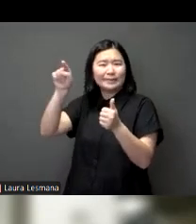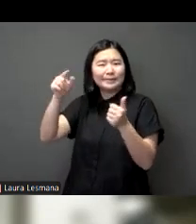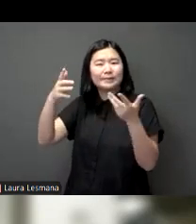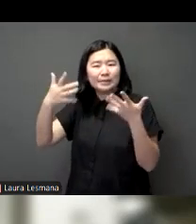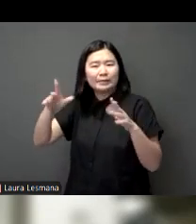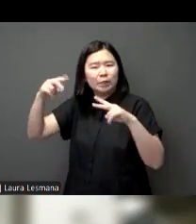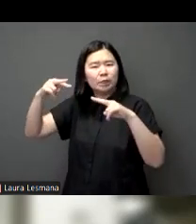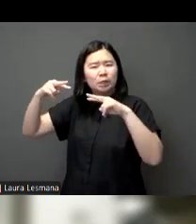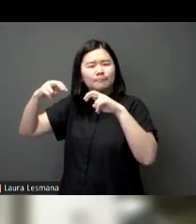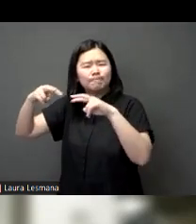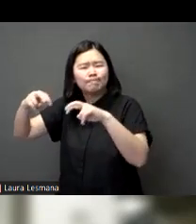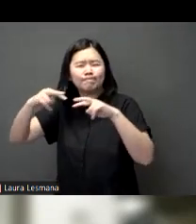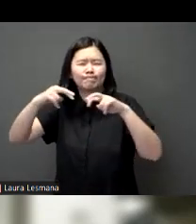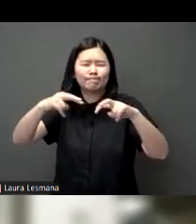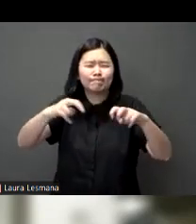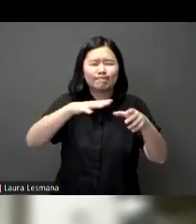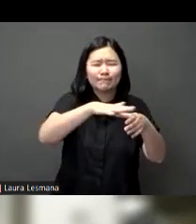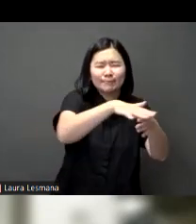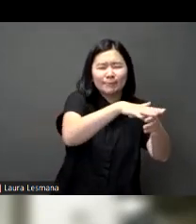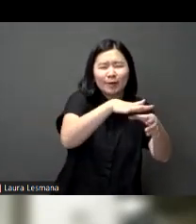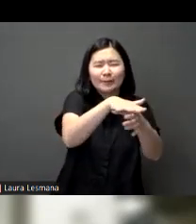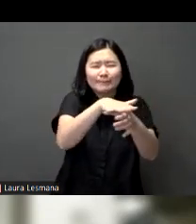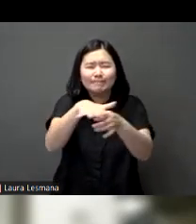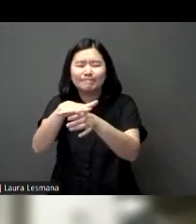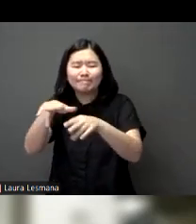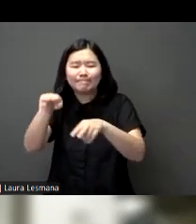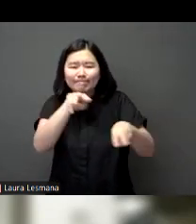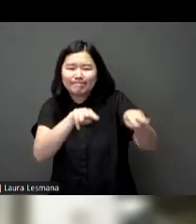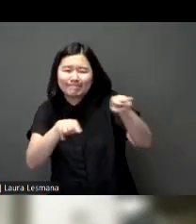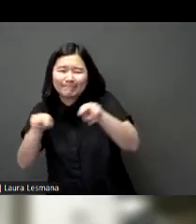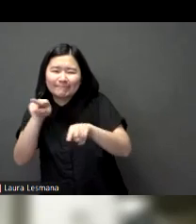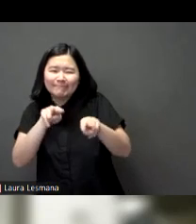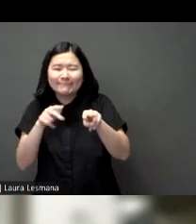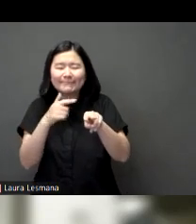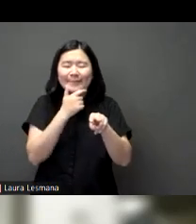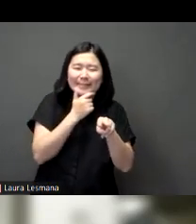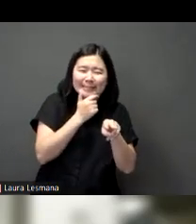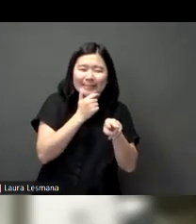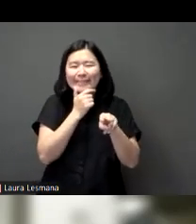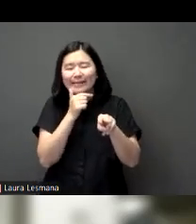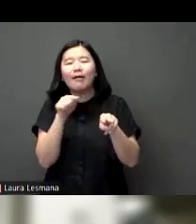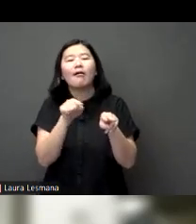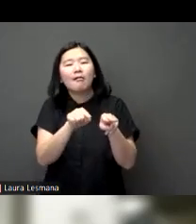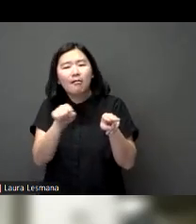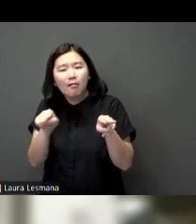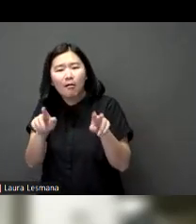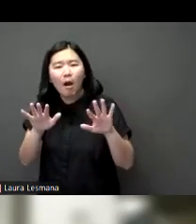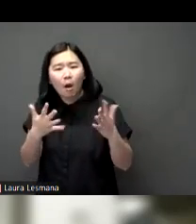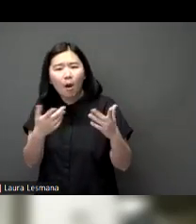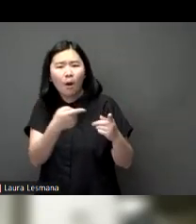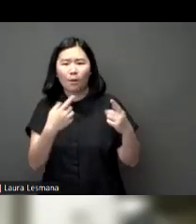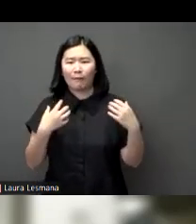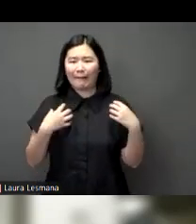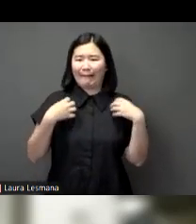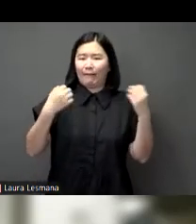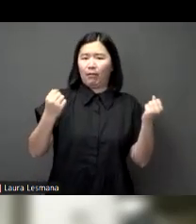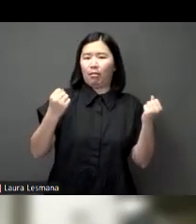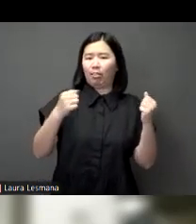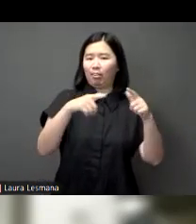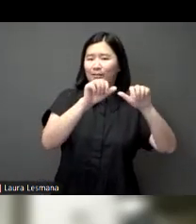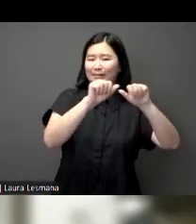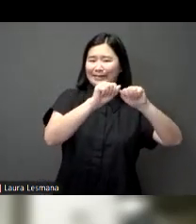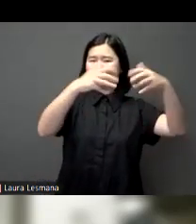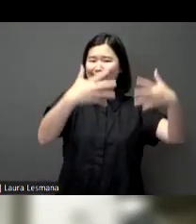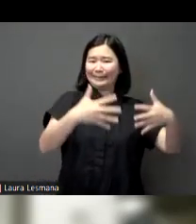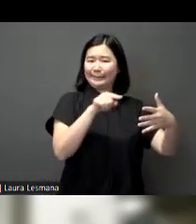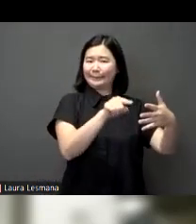hizo una ponderación en relación a si existía un desarrollo inexistente, incipiente, promisorio, en